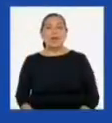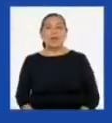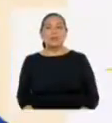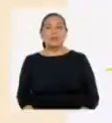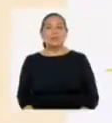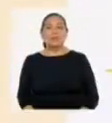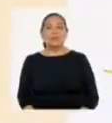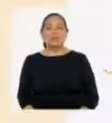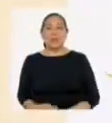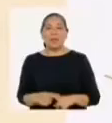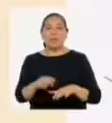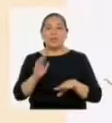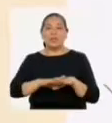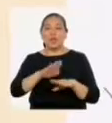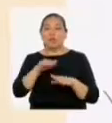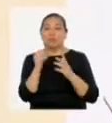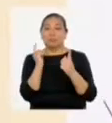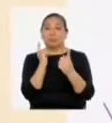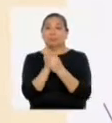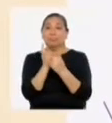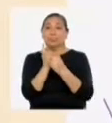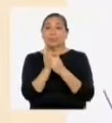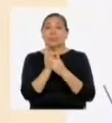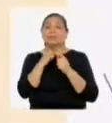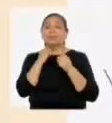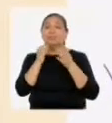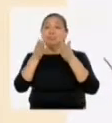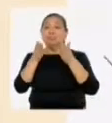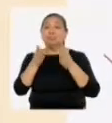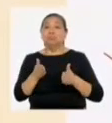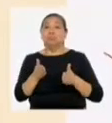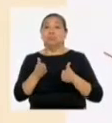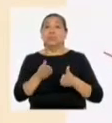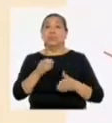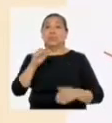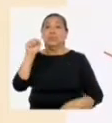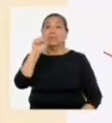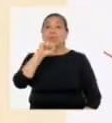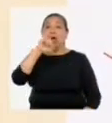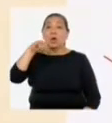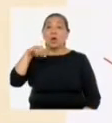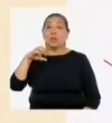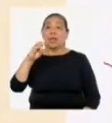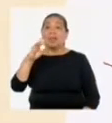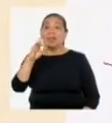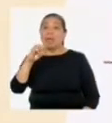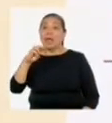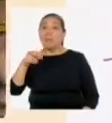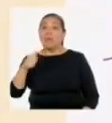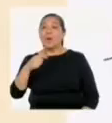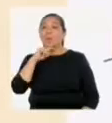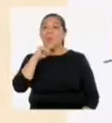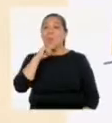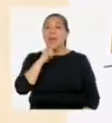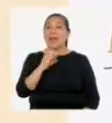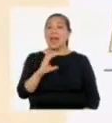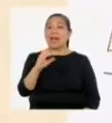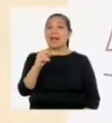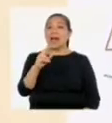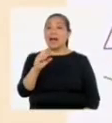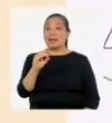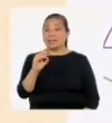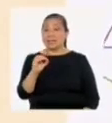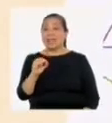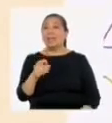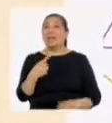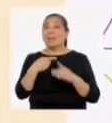arqueológicos. Sobre todo lo he encontrado en las tumbas de las sacerdotisas de San José de Moro, la Dama de Cao y la Señora de